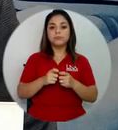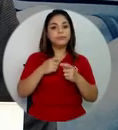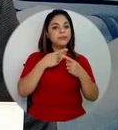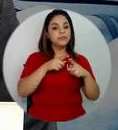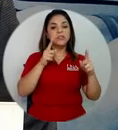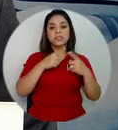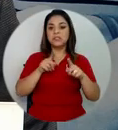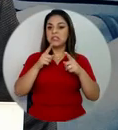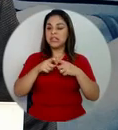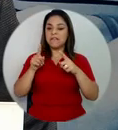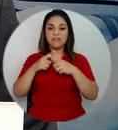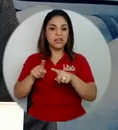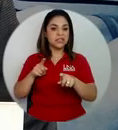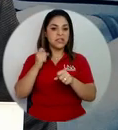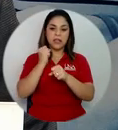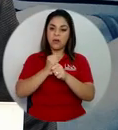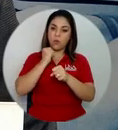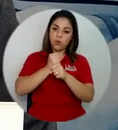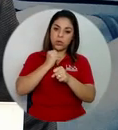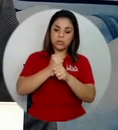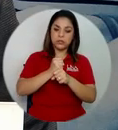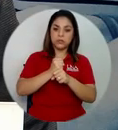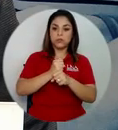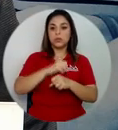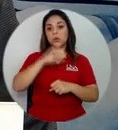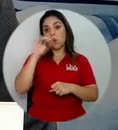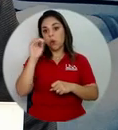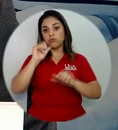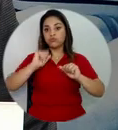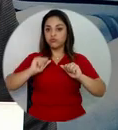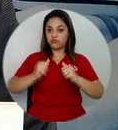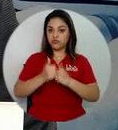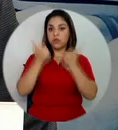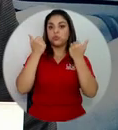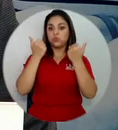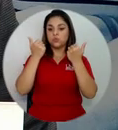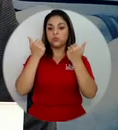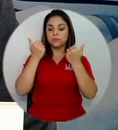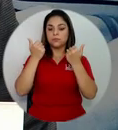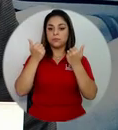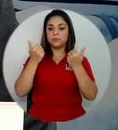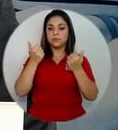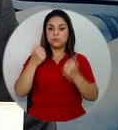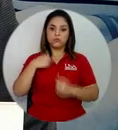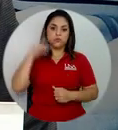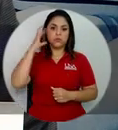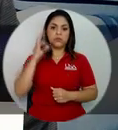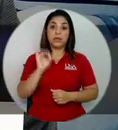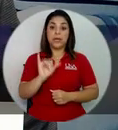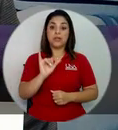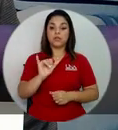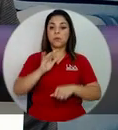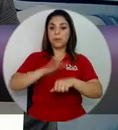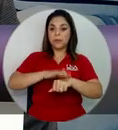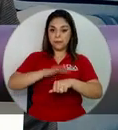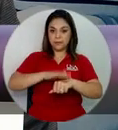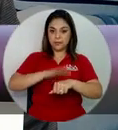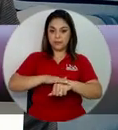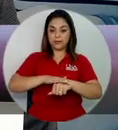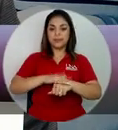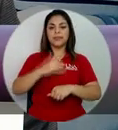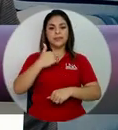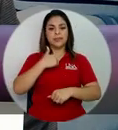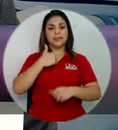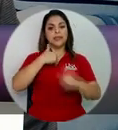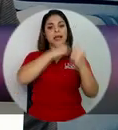determinado en diferentes labores o retos que nos planteamos, pues eso va a